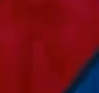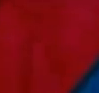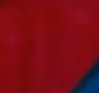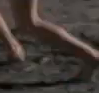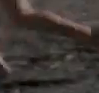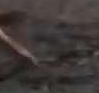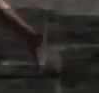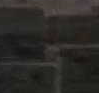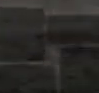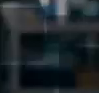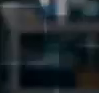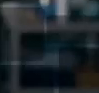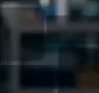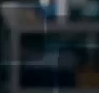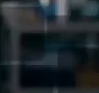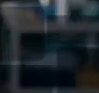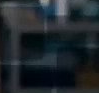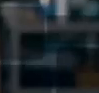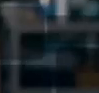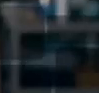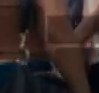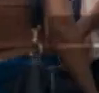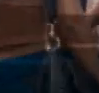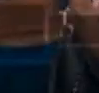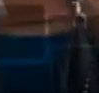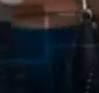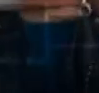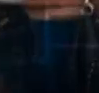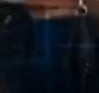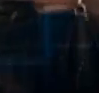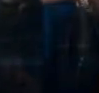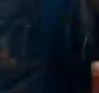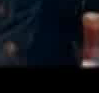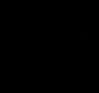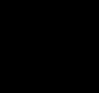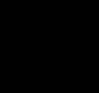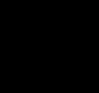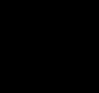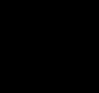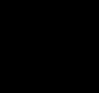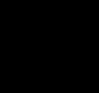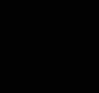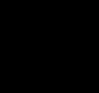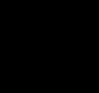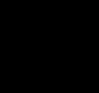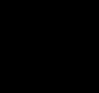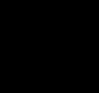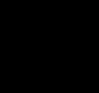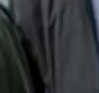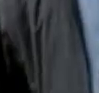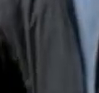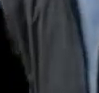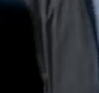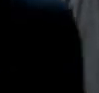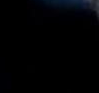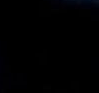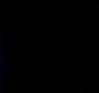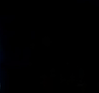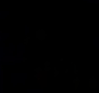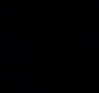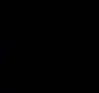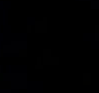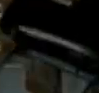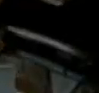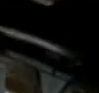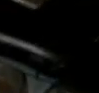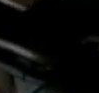muchas cosas mientras le queda tiempo. Antes de que muera. Y a las 23 horas en nuestro cine.